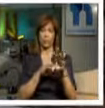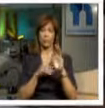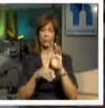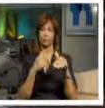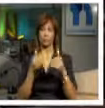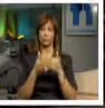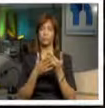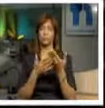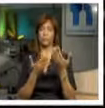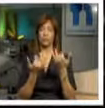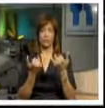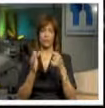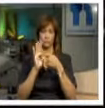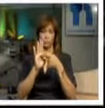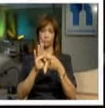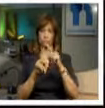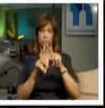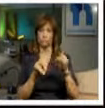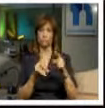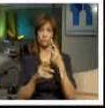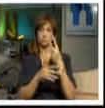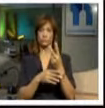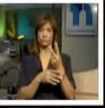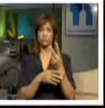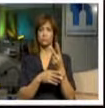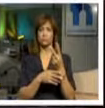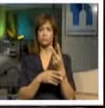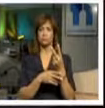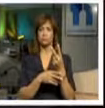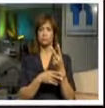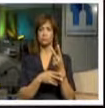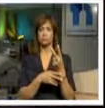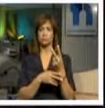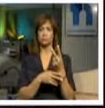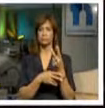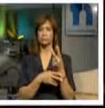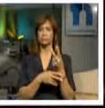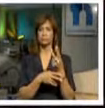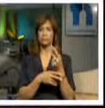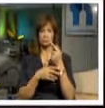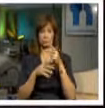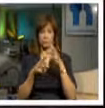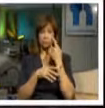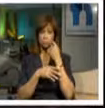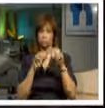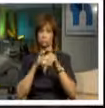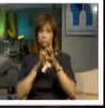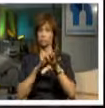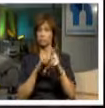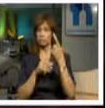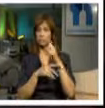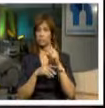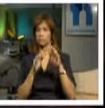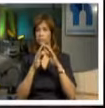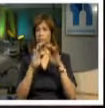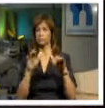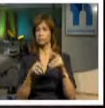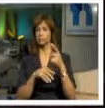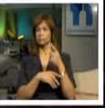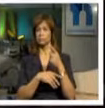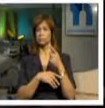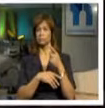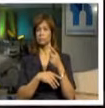tomas que él acaba de configurar ahí ustedes ven miren esas bancas más las cámaras recién instalada inalámbrica miren la cama como se ve desde